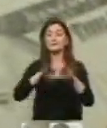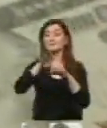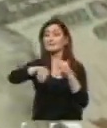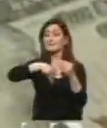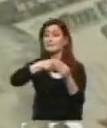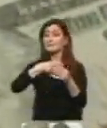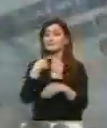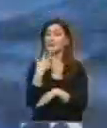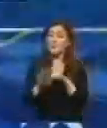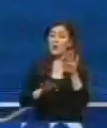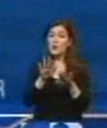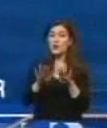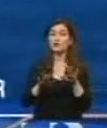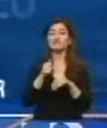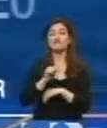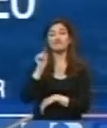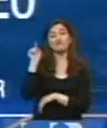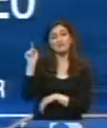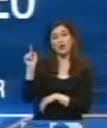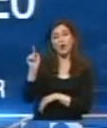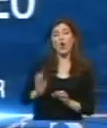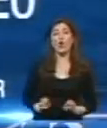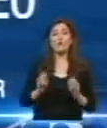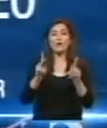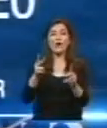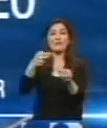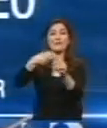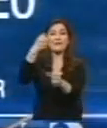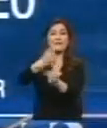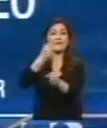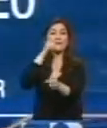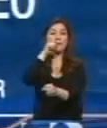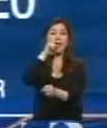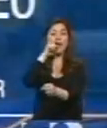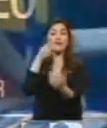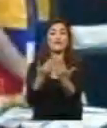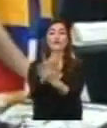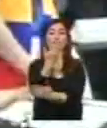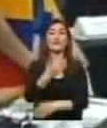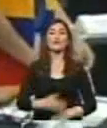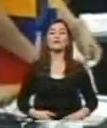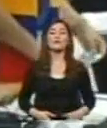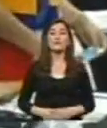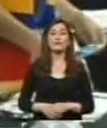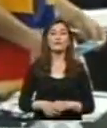generaría, según estimaciones del gobierno, más de 232 mil fuentes de empleo. Dayana Monroy, 24.